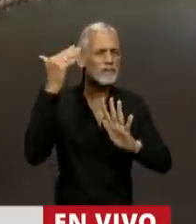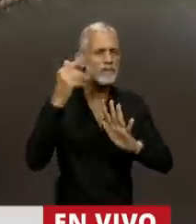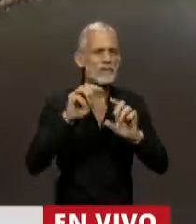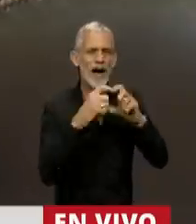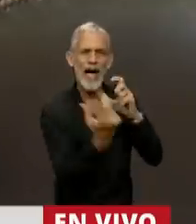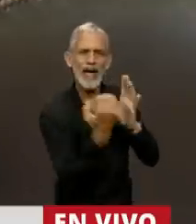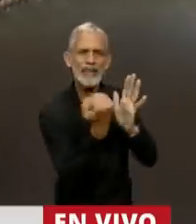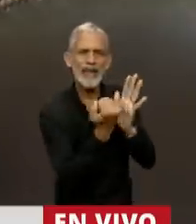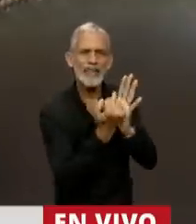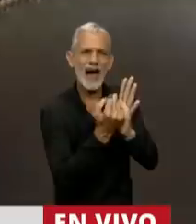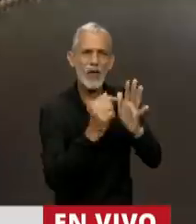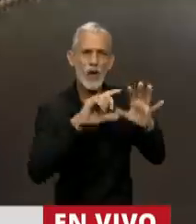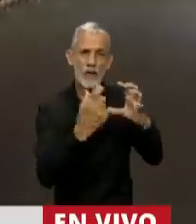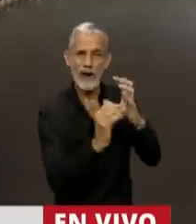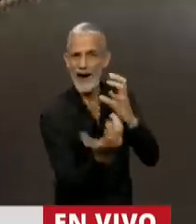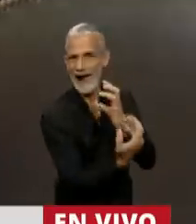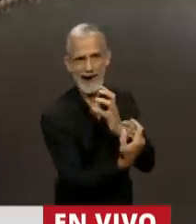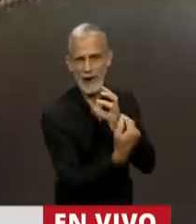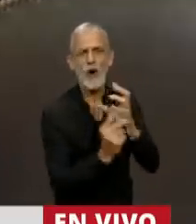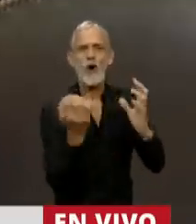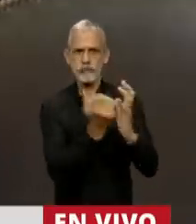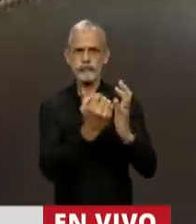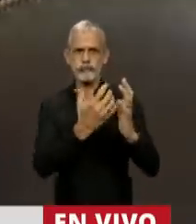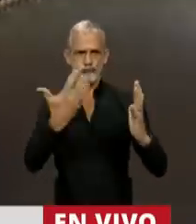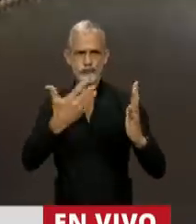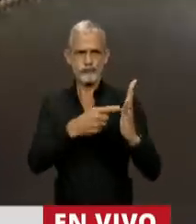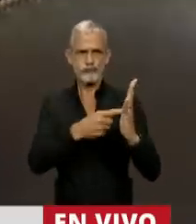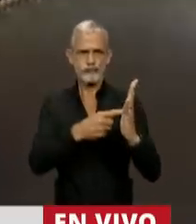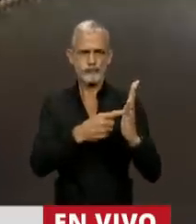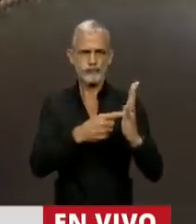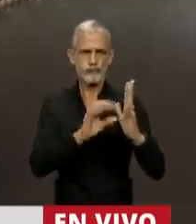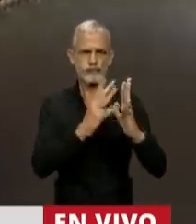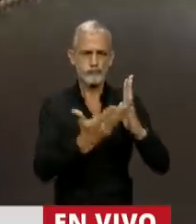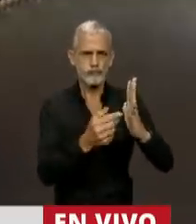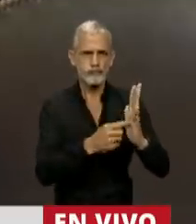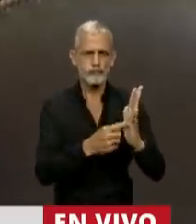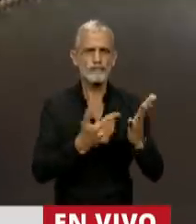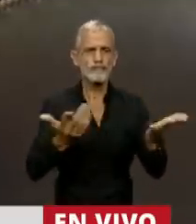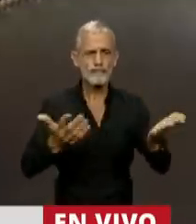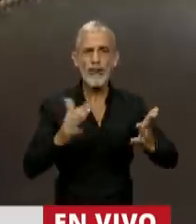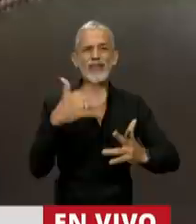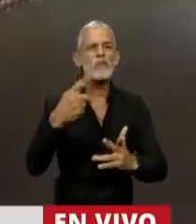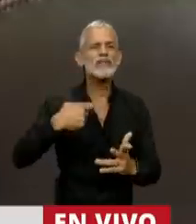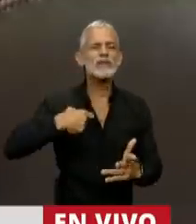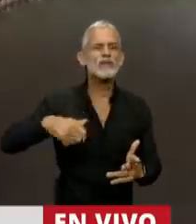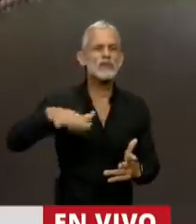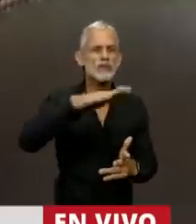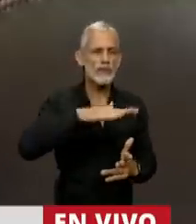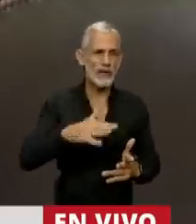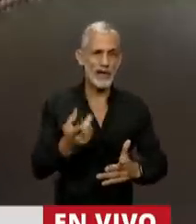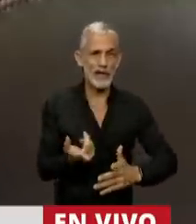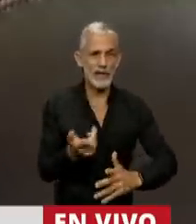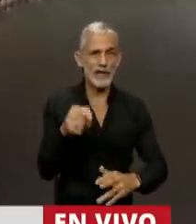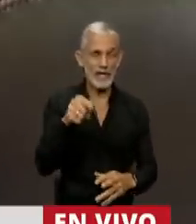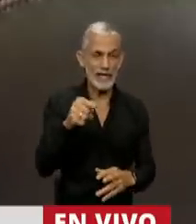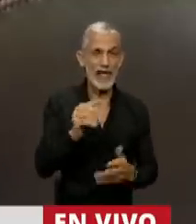etiquetado frontal, que muestra realmente muchas veces por qué después la sociedad nos critica. Como decían